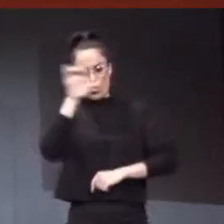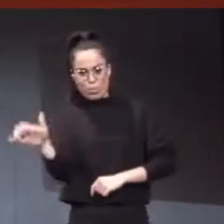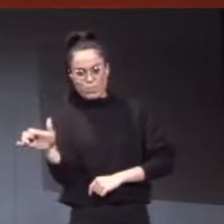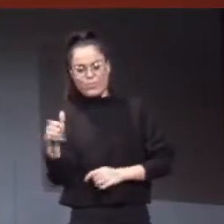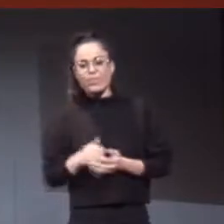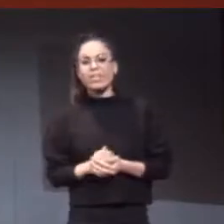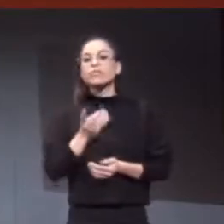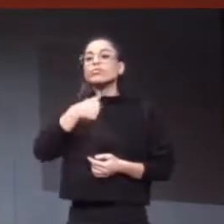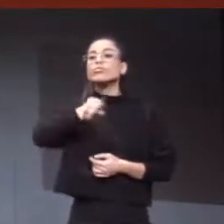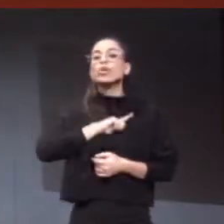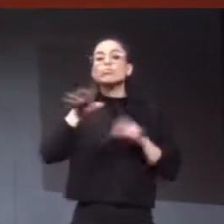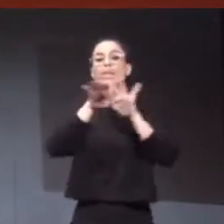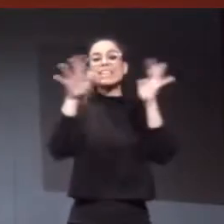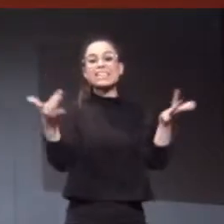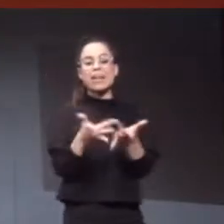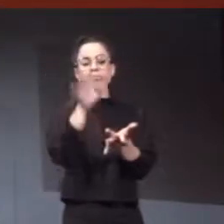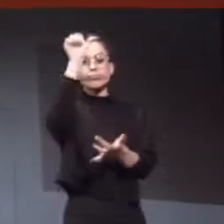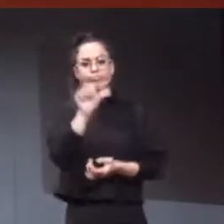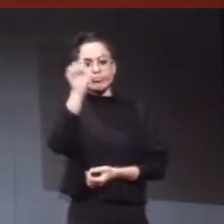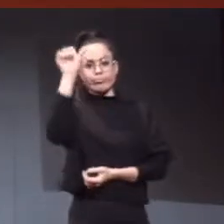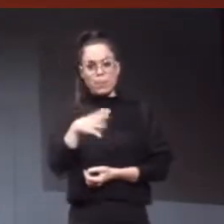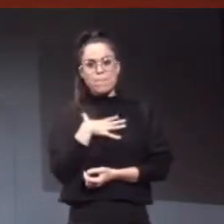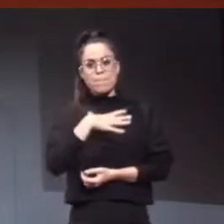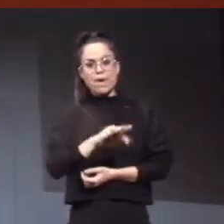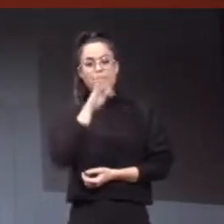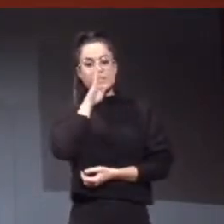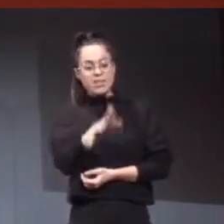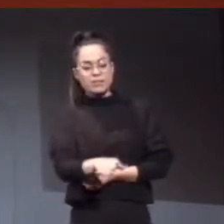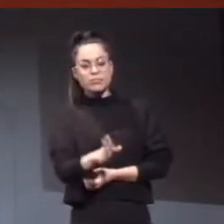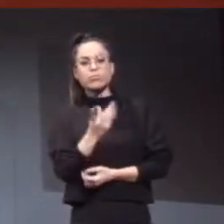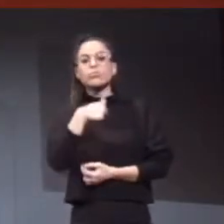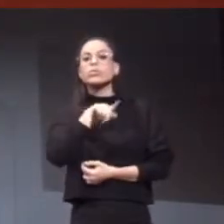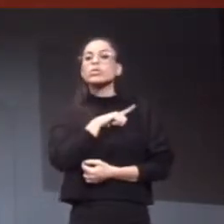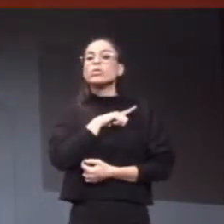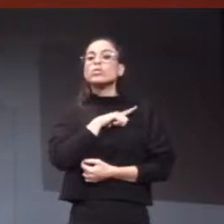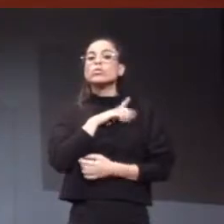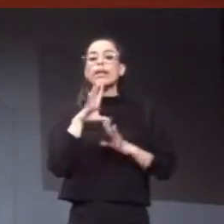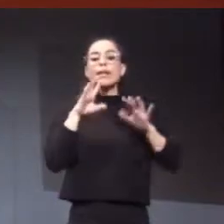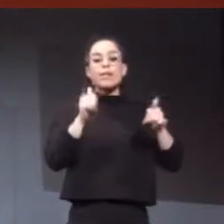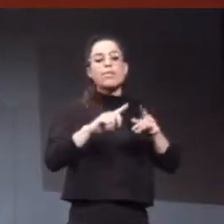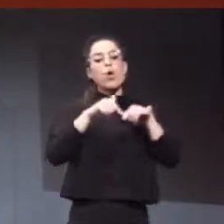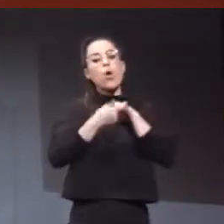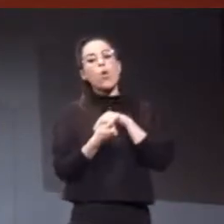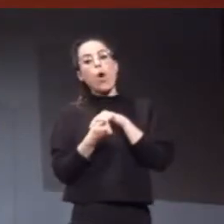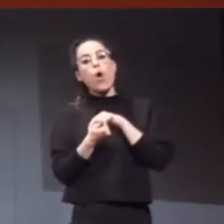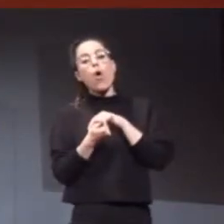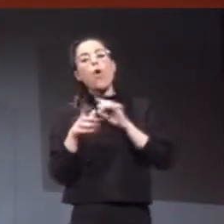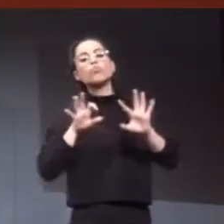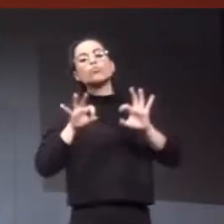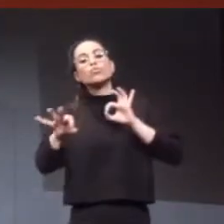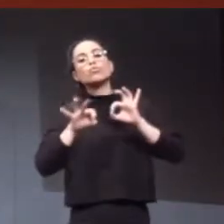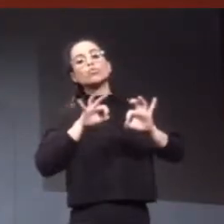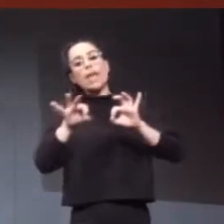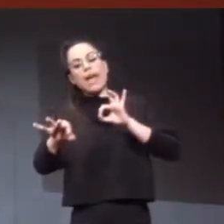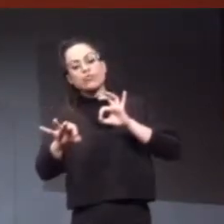el encuentro vía streaming y haremos el inicio, pararemos durante la obra de teatro y retomaremos en